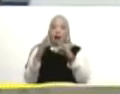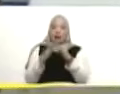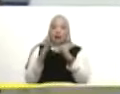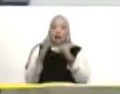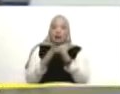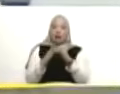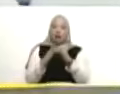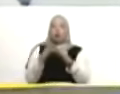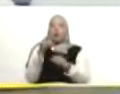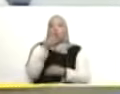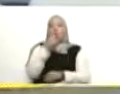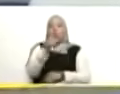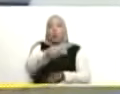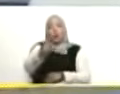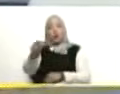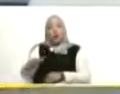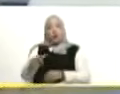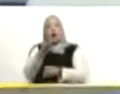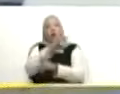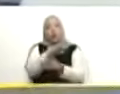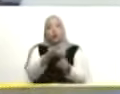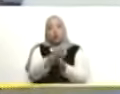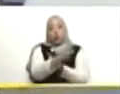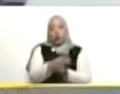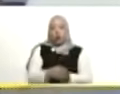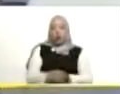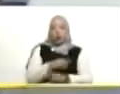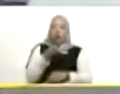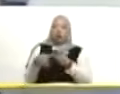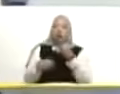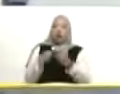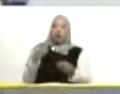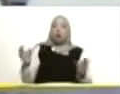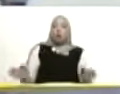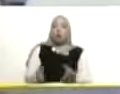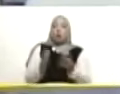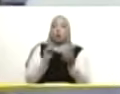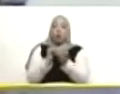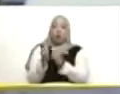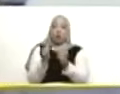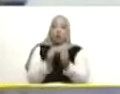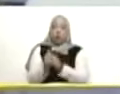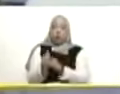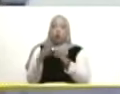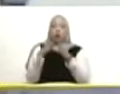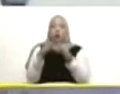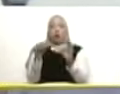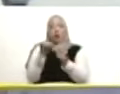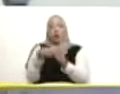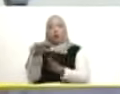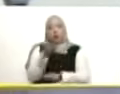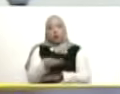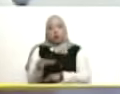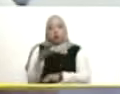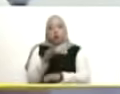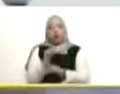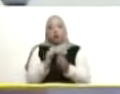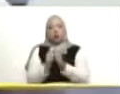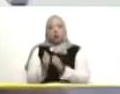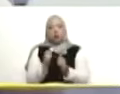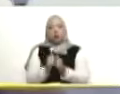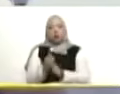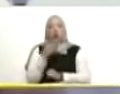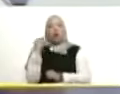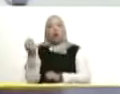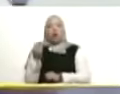hacer arte, donde vamos a hacer cultura, donde vamos a seguir promoviendo el deporte, donde en definitiva toda la